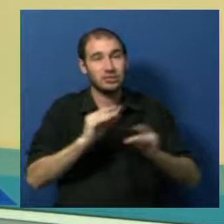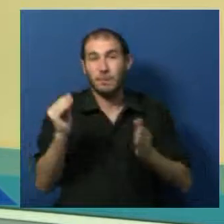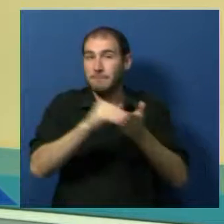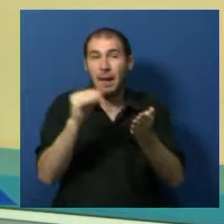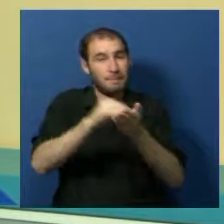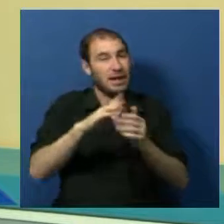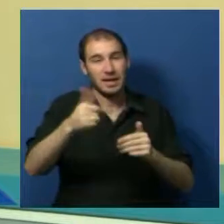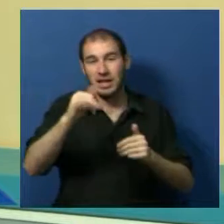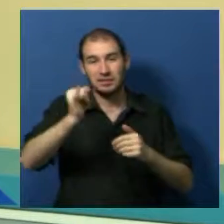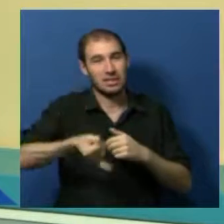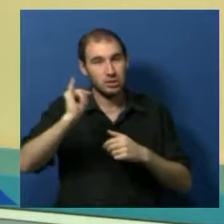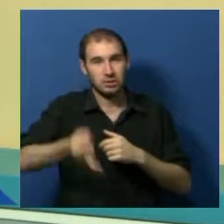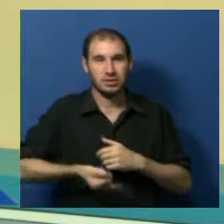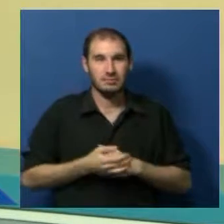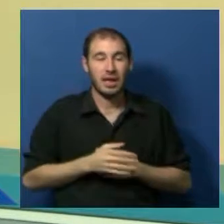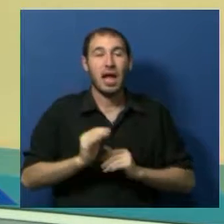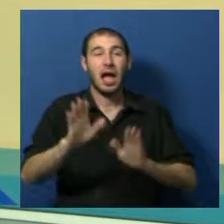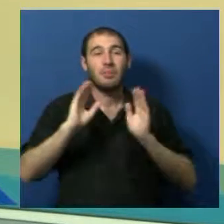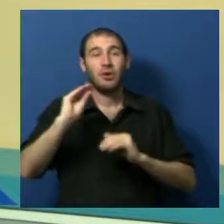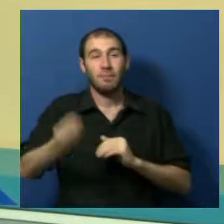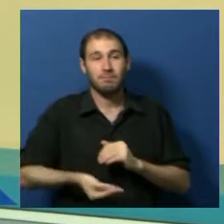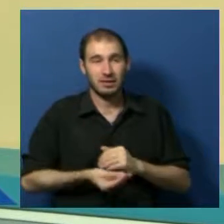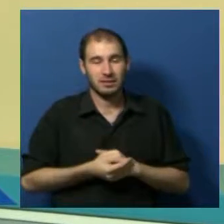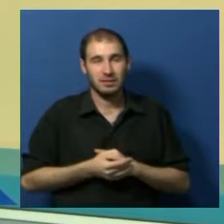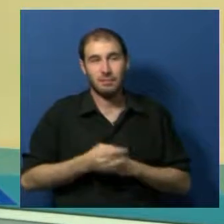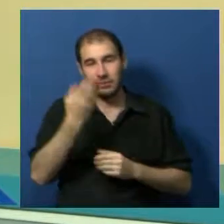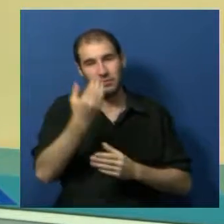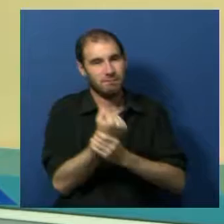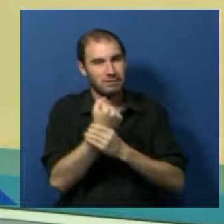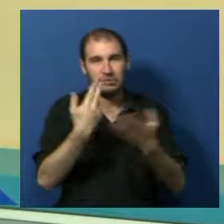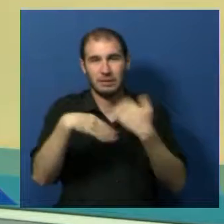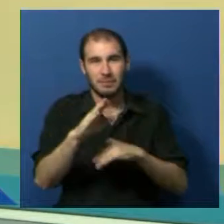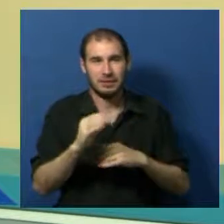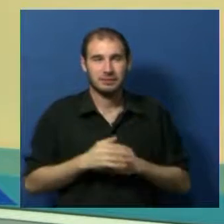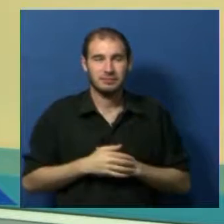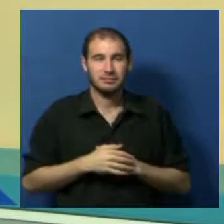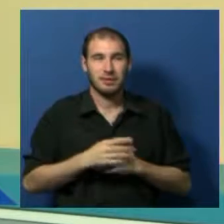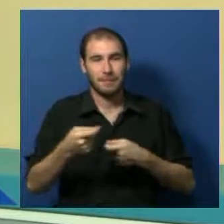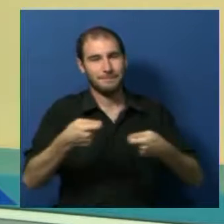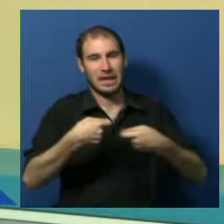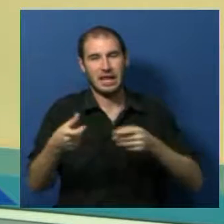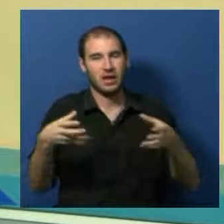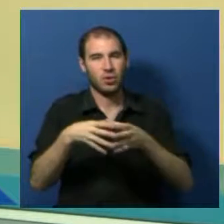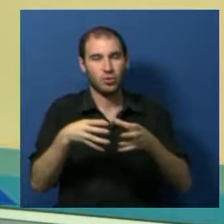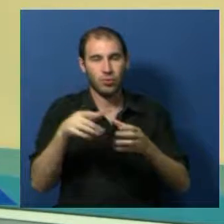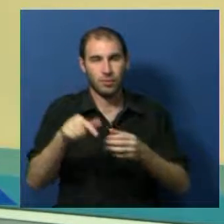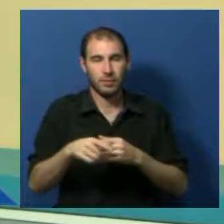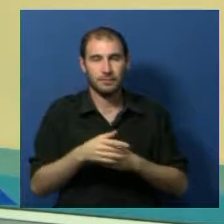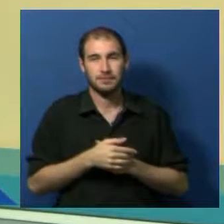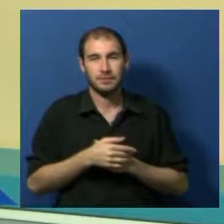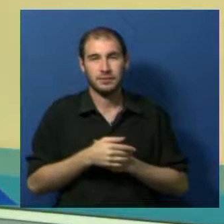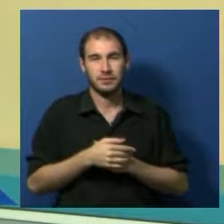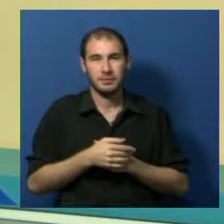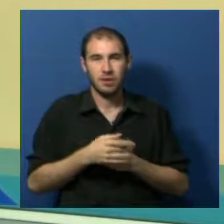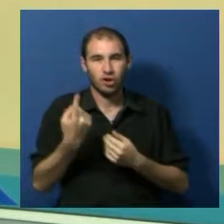tiene que ganar y puede llegar a perder a una de, para mí, la figura clave, el, digamos, quien maneja el equipo. Sí. Sería